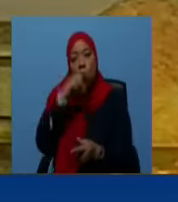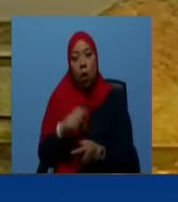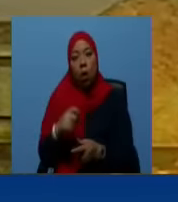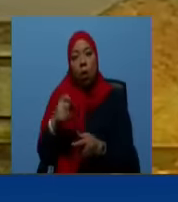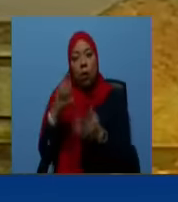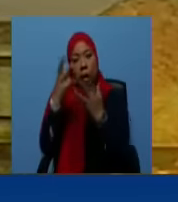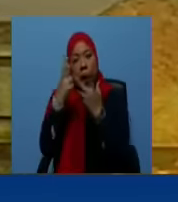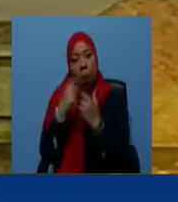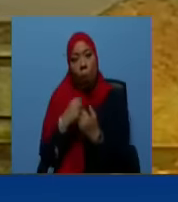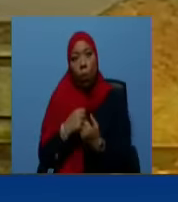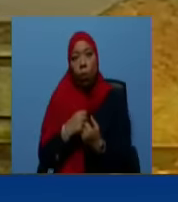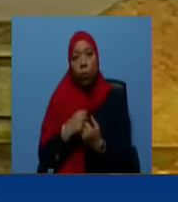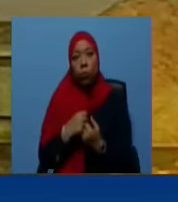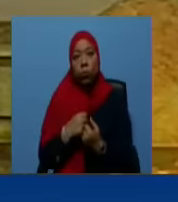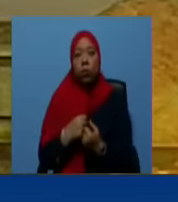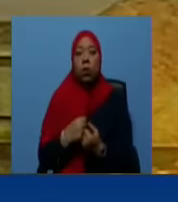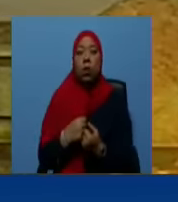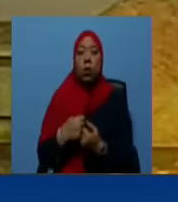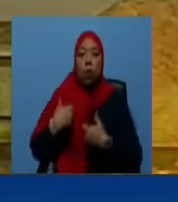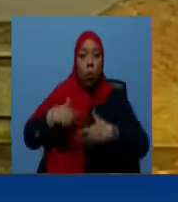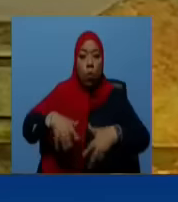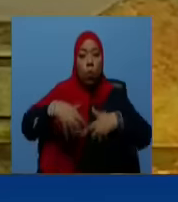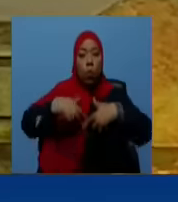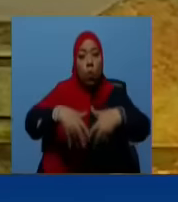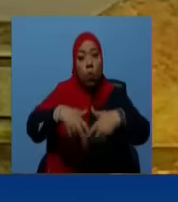cuenta que emigraron